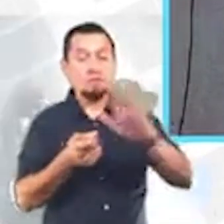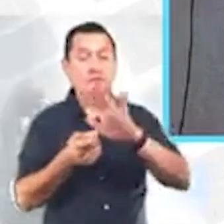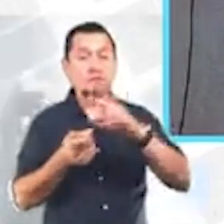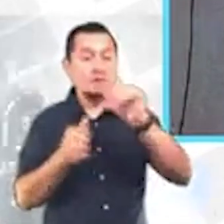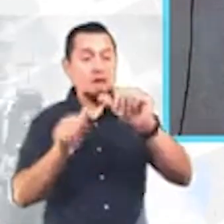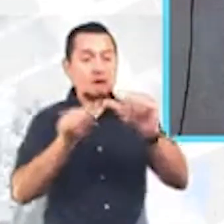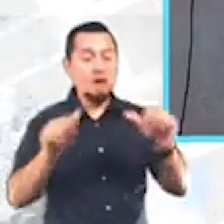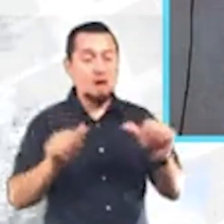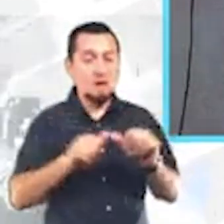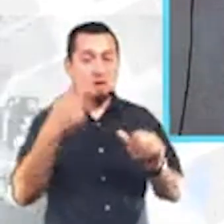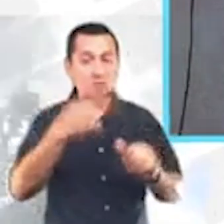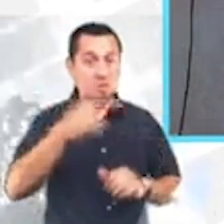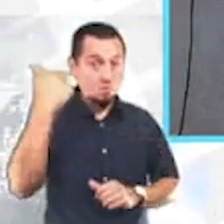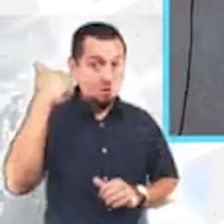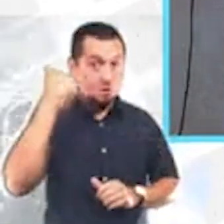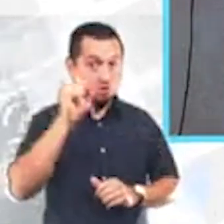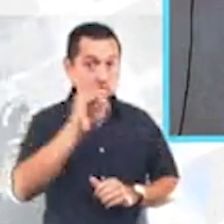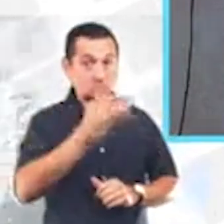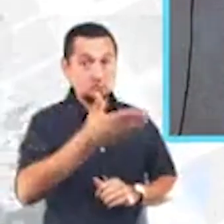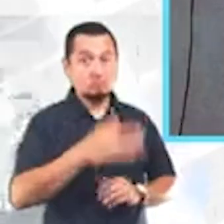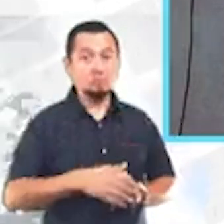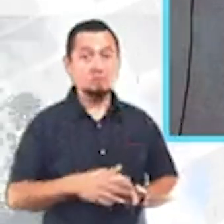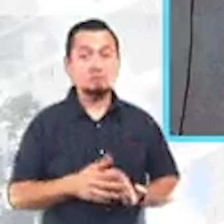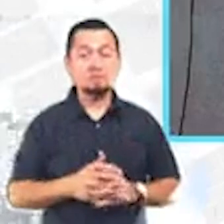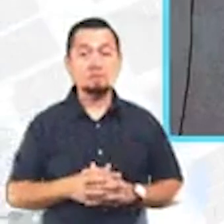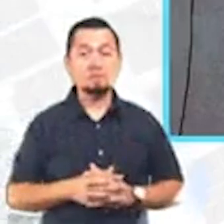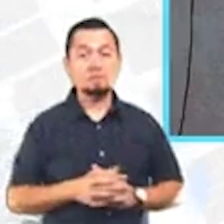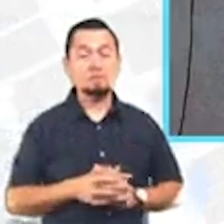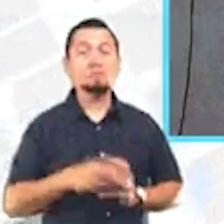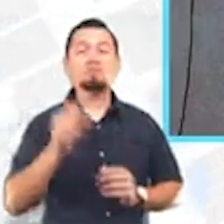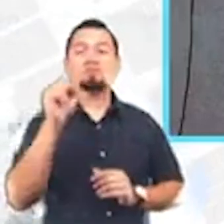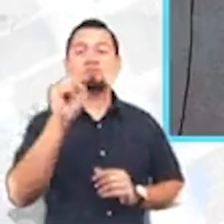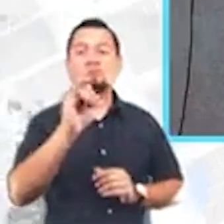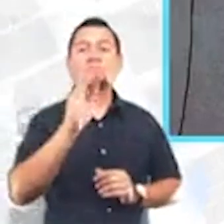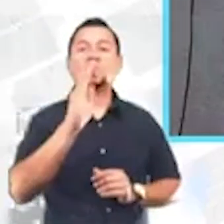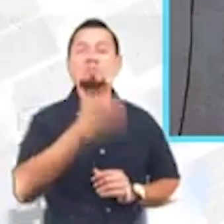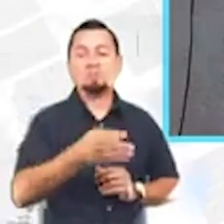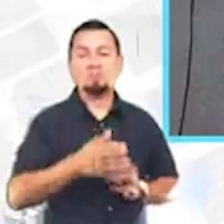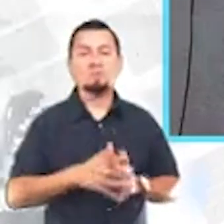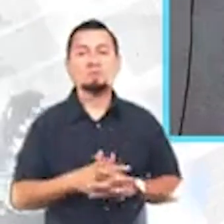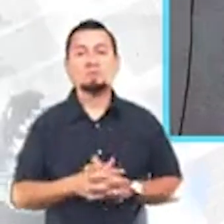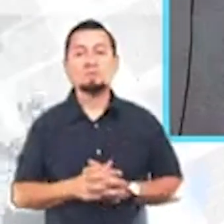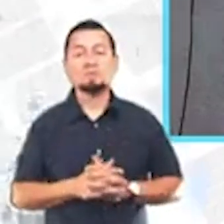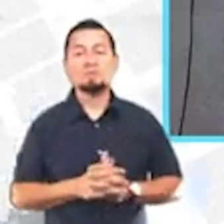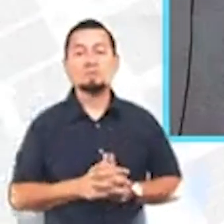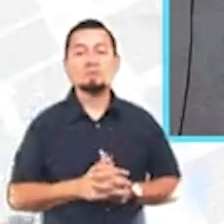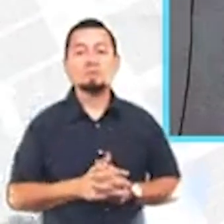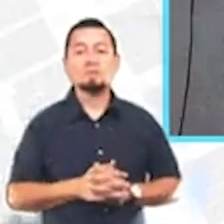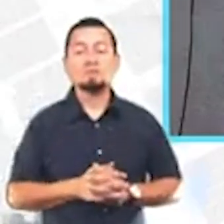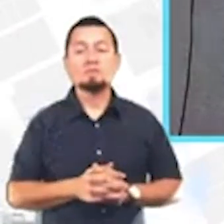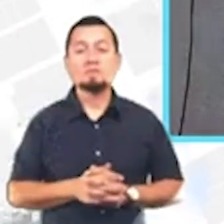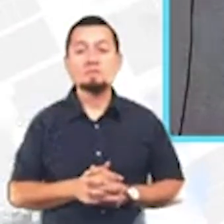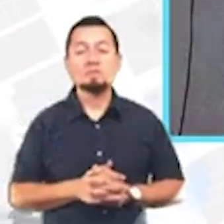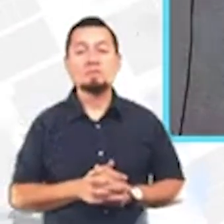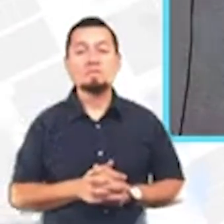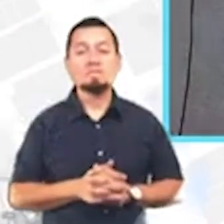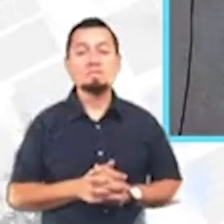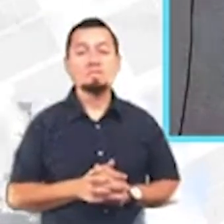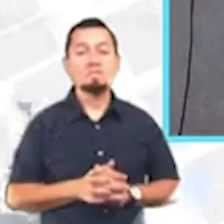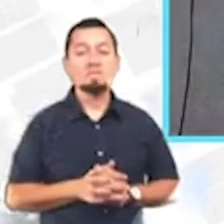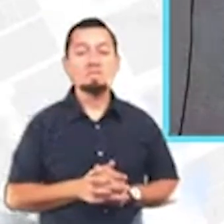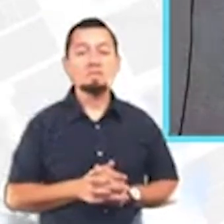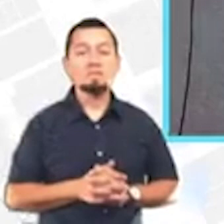Coordinación Metropolitana, en donde se tomó protesta al alcalde de Zapotlanejo, este exhortó a la presidenta y presidentes de los